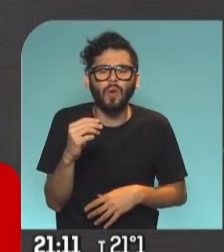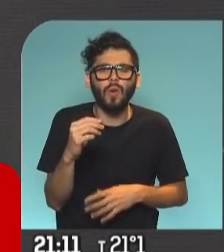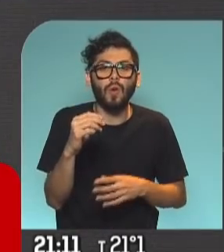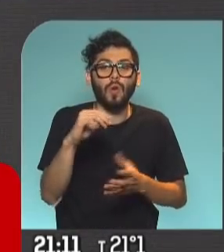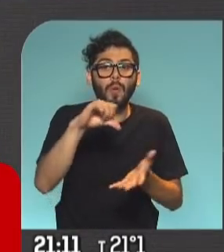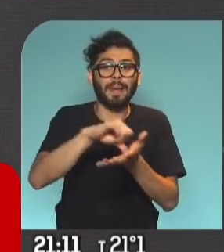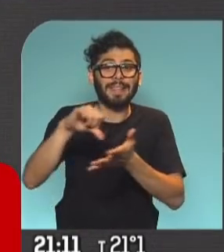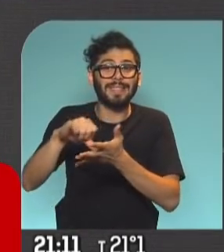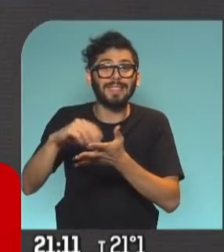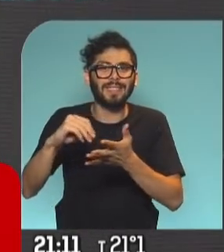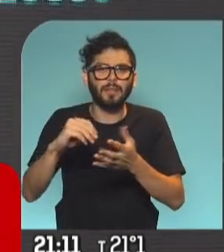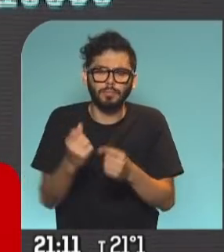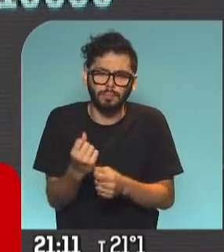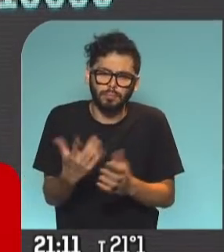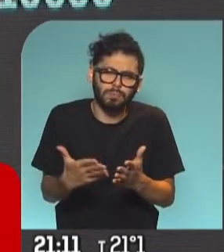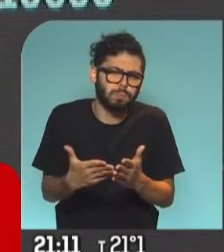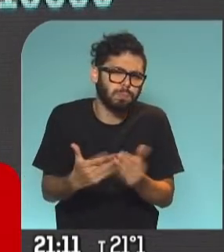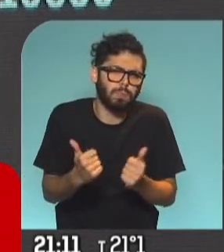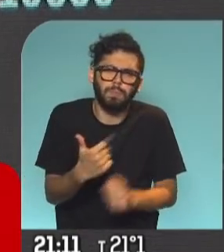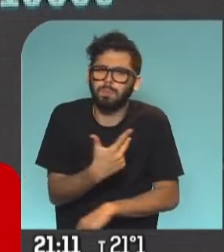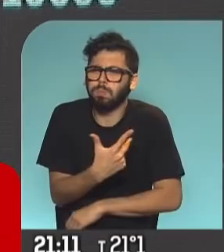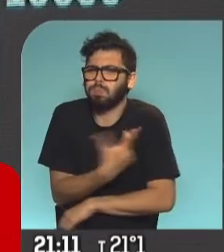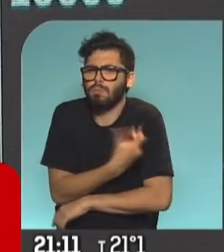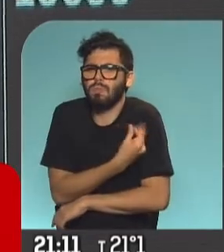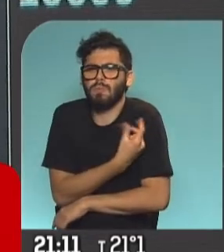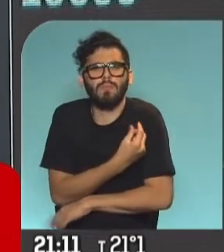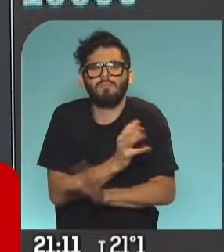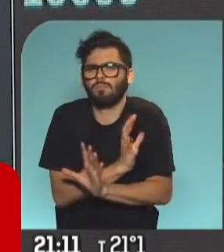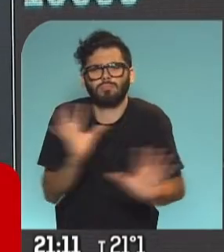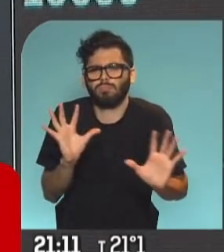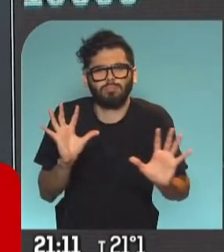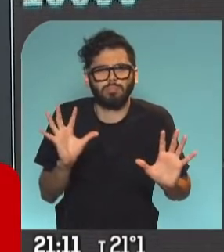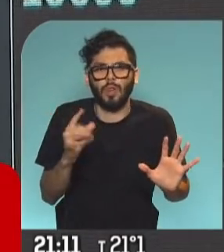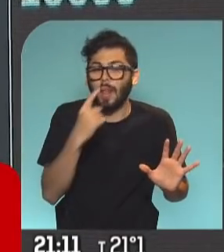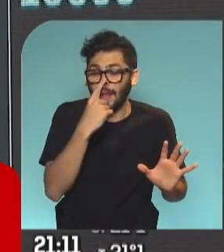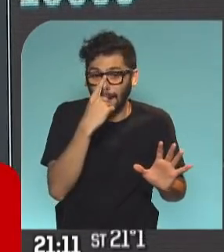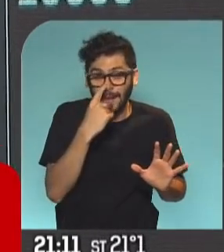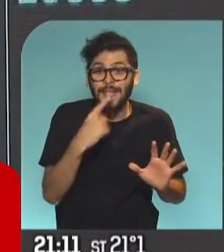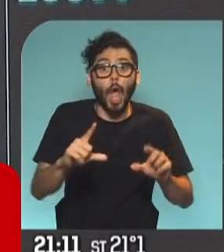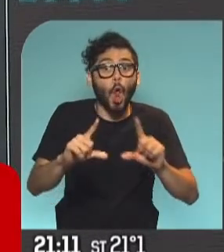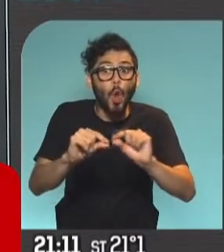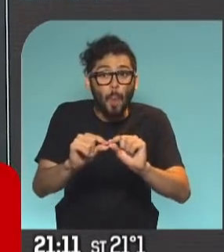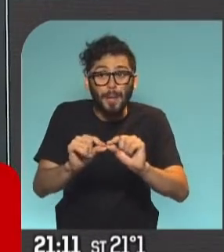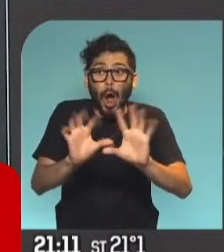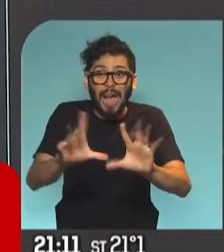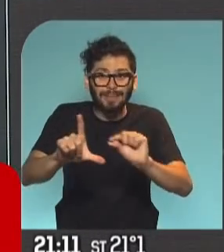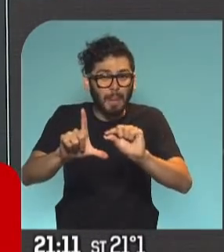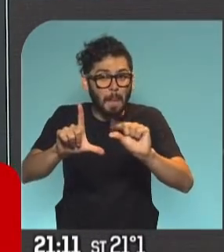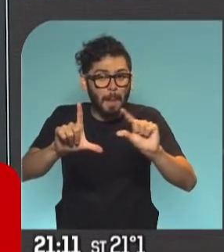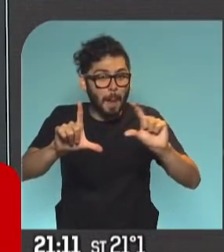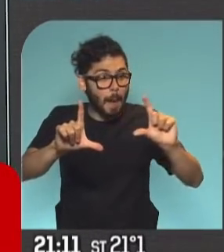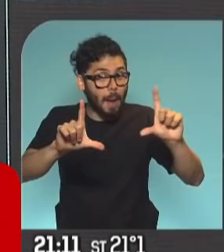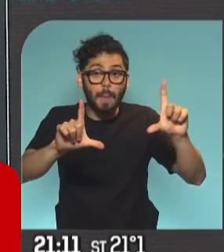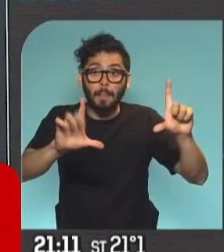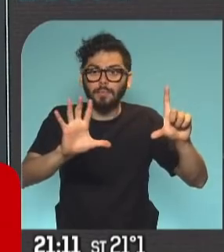naciones? Empezaron a vacunar rápidamente empezaron a vacunar, dijeron, este número, si sigue creciendo, nos